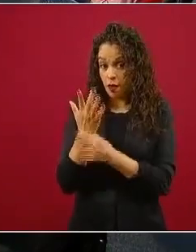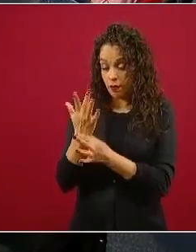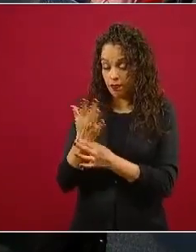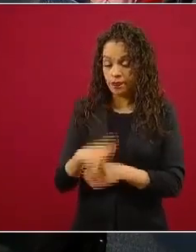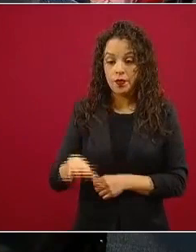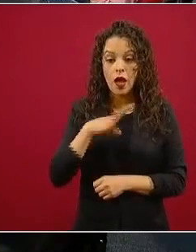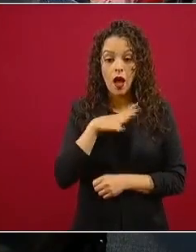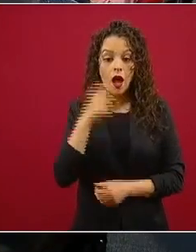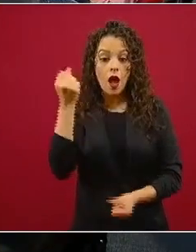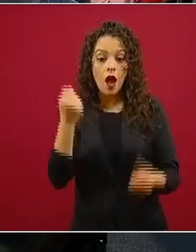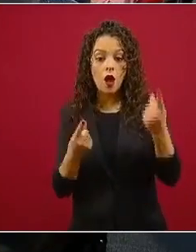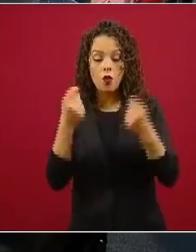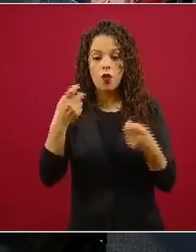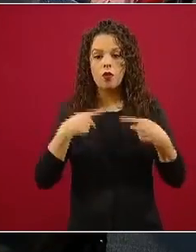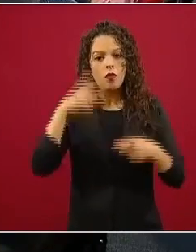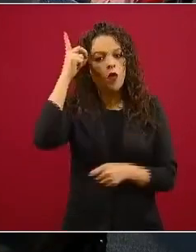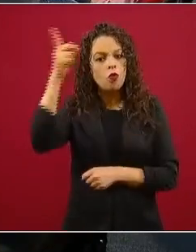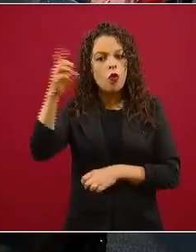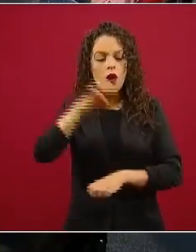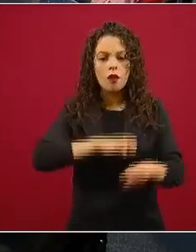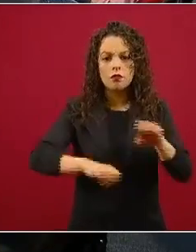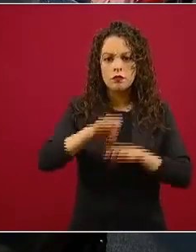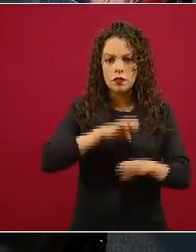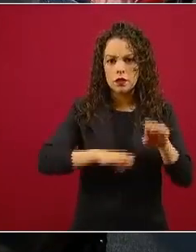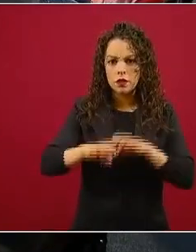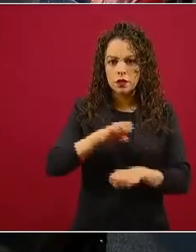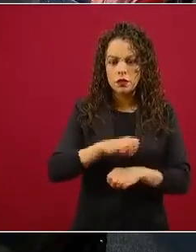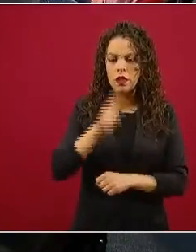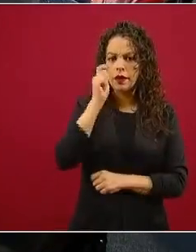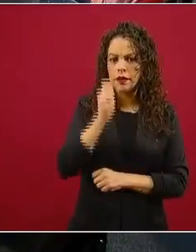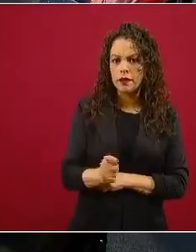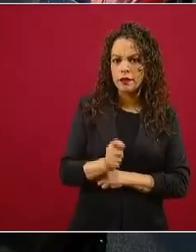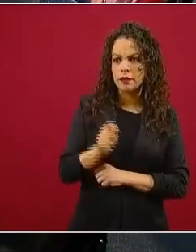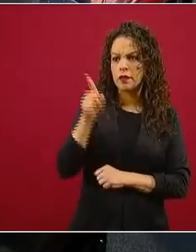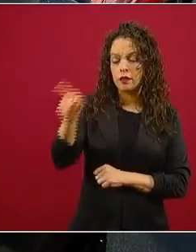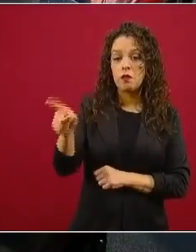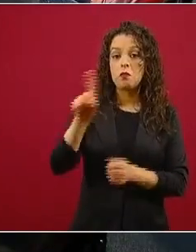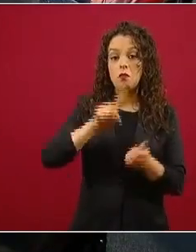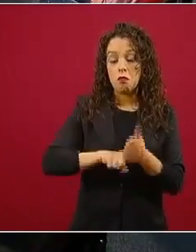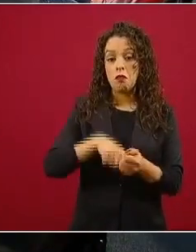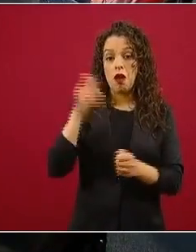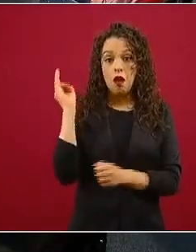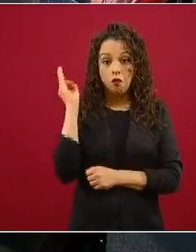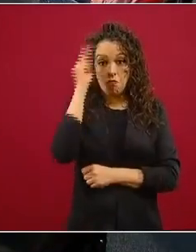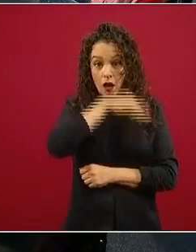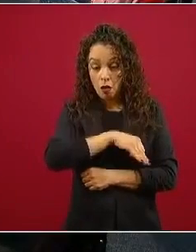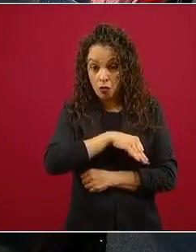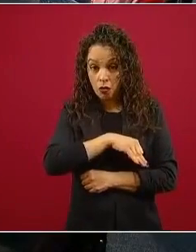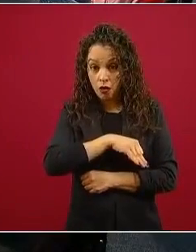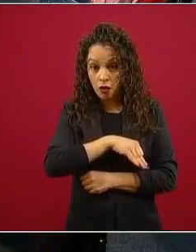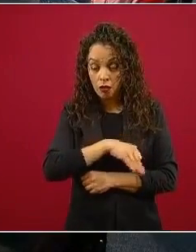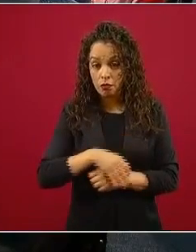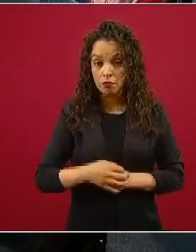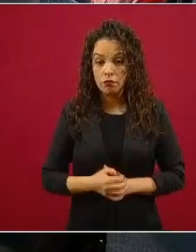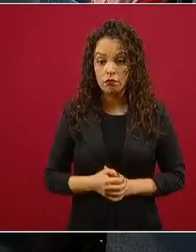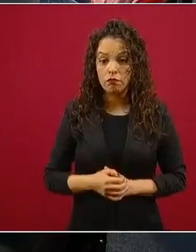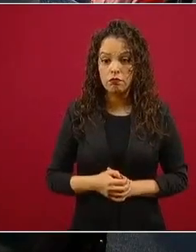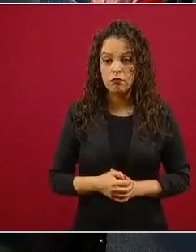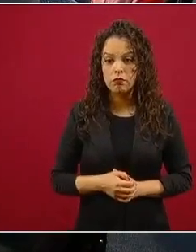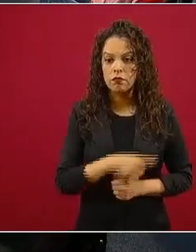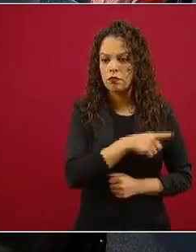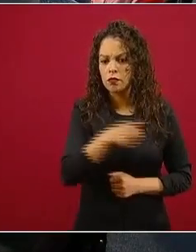empresarios que ni siquiera conocían de que estaban siendo objeto de un fraude, ¿no?, de sus contadores, y que ya han